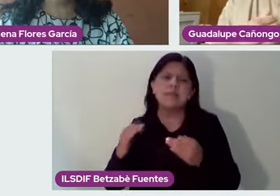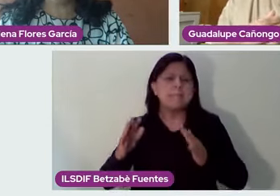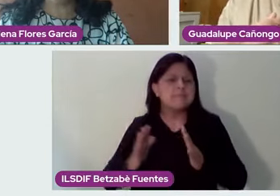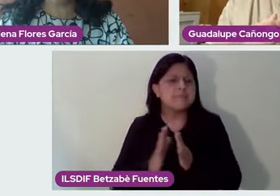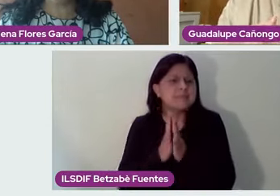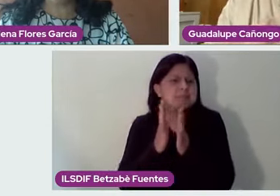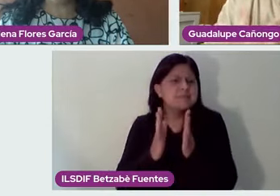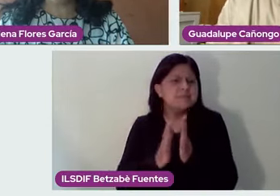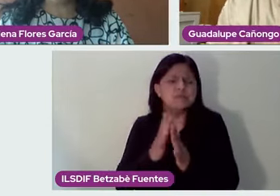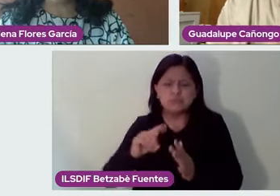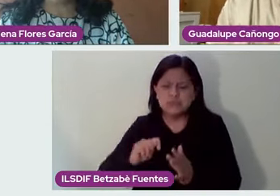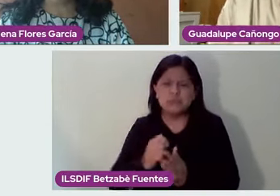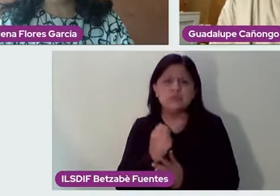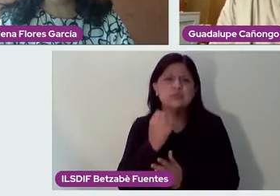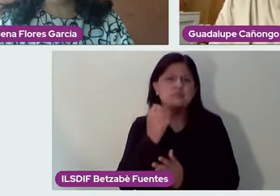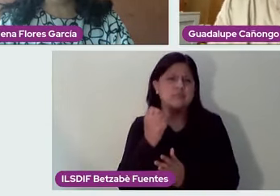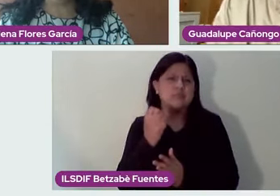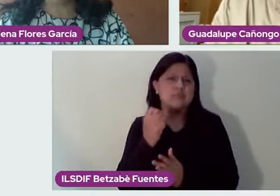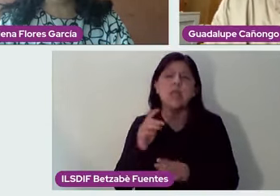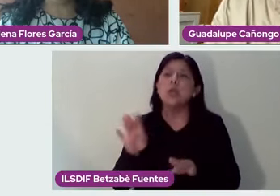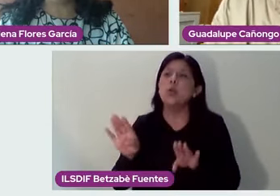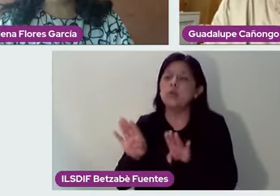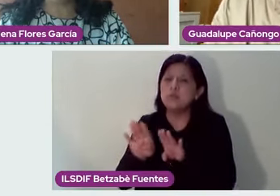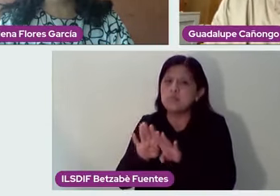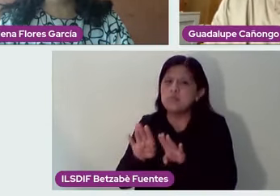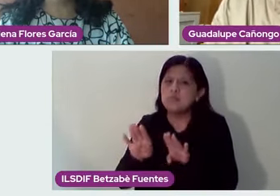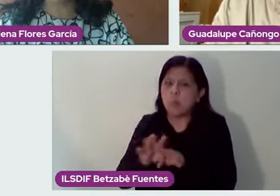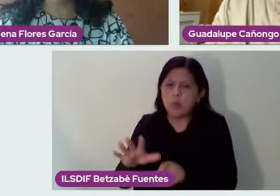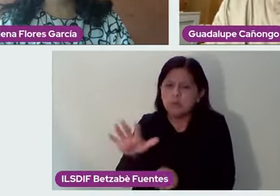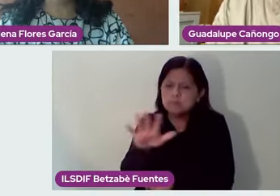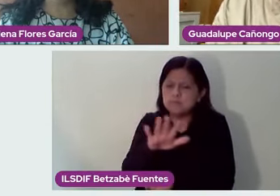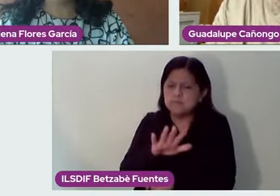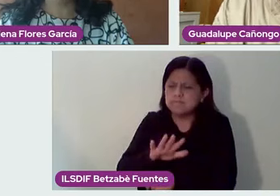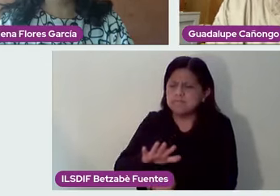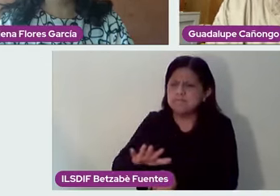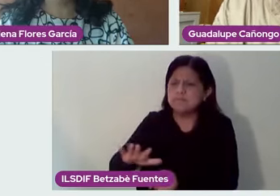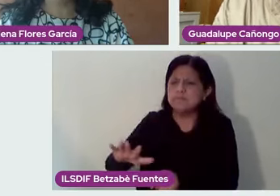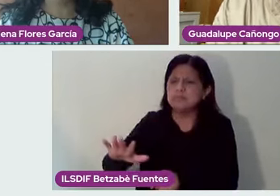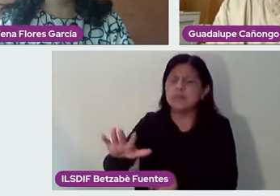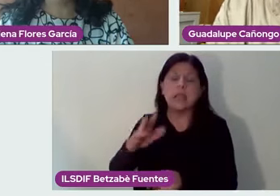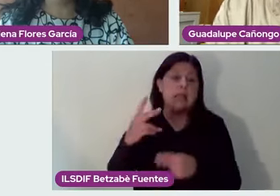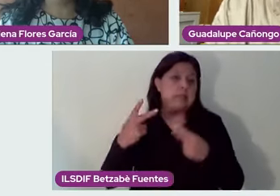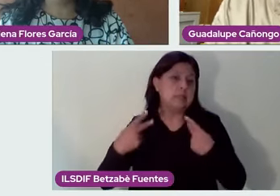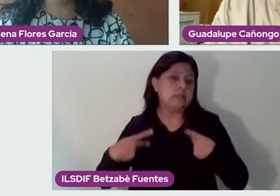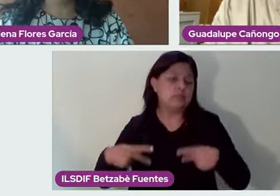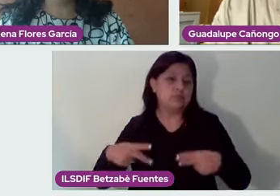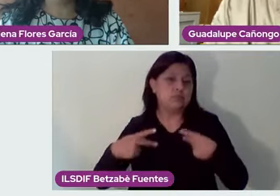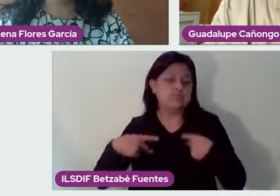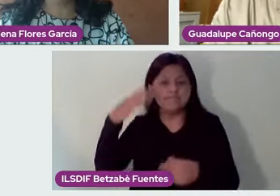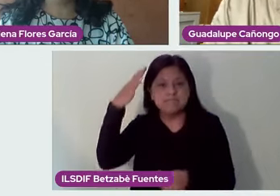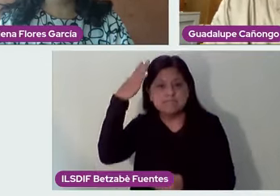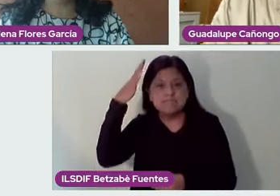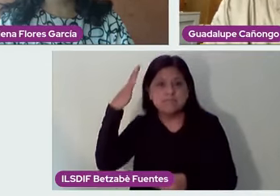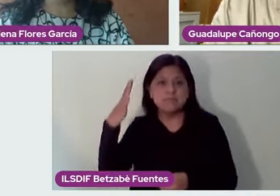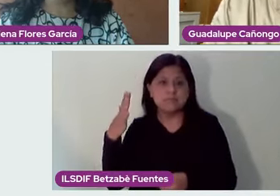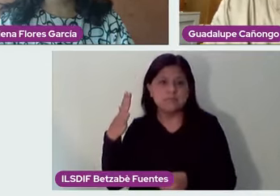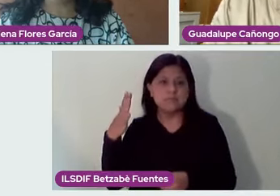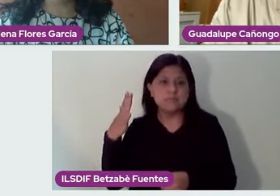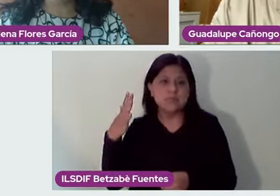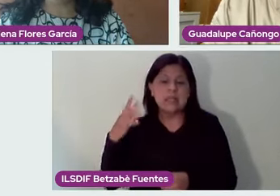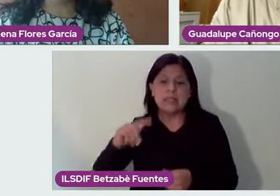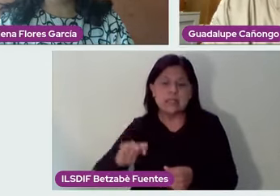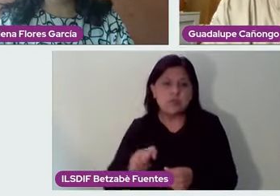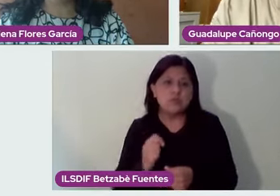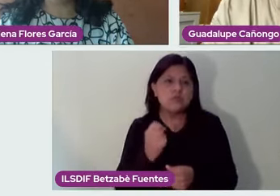justo el escenario en el que están llevando esta experiencia las personas mayores, la inclusión justo en tema de